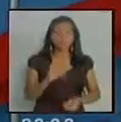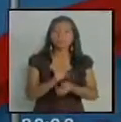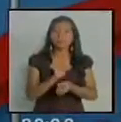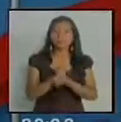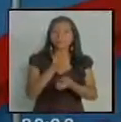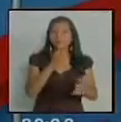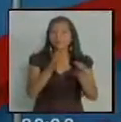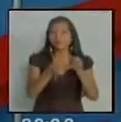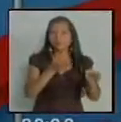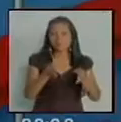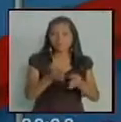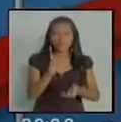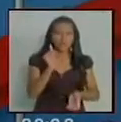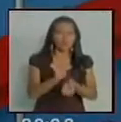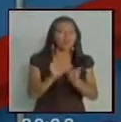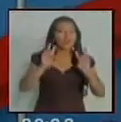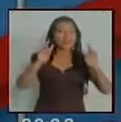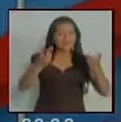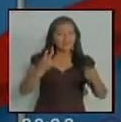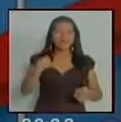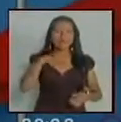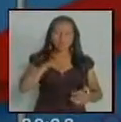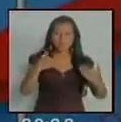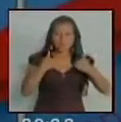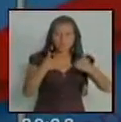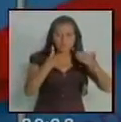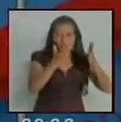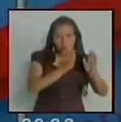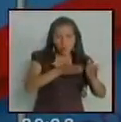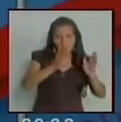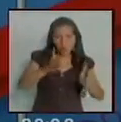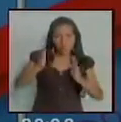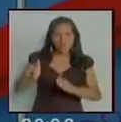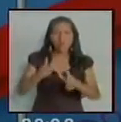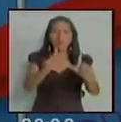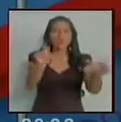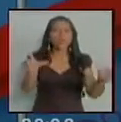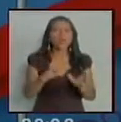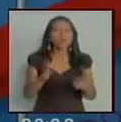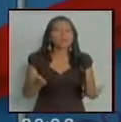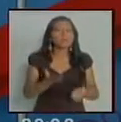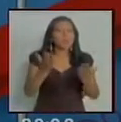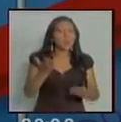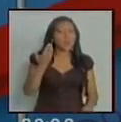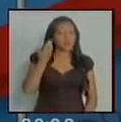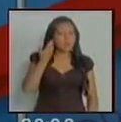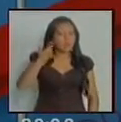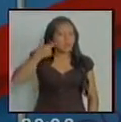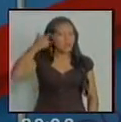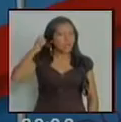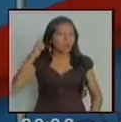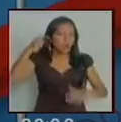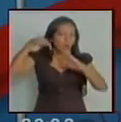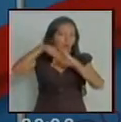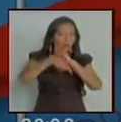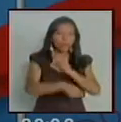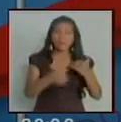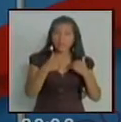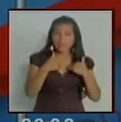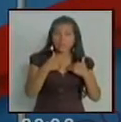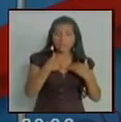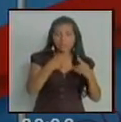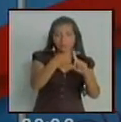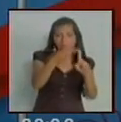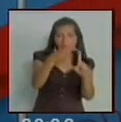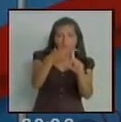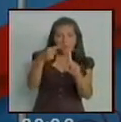el punto de vista médico, nos gusta clasificar las hipoacusias por el lugar en el sistema auditivo donde tenemos la alteración. No olvidemos que la hipoacusia es